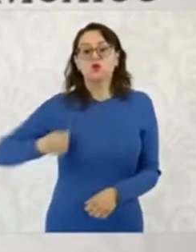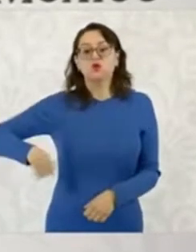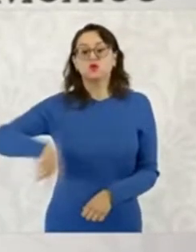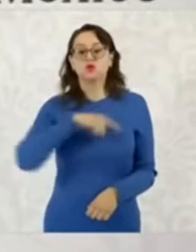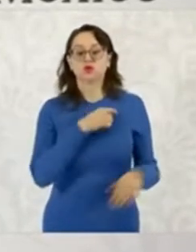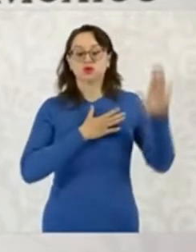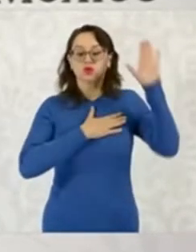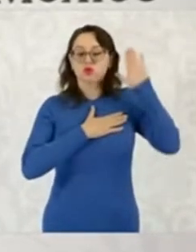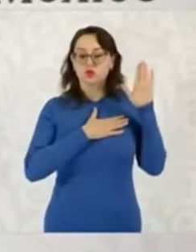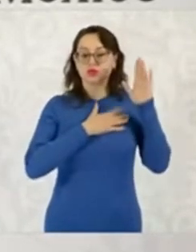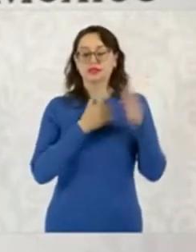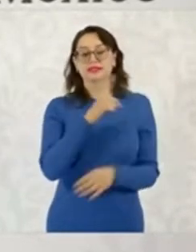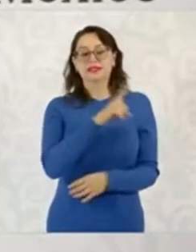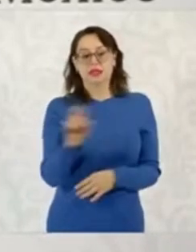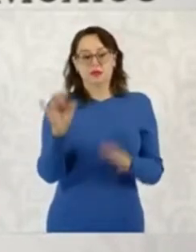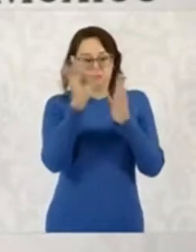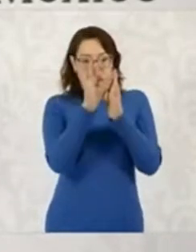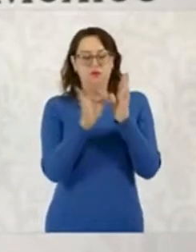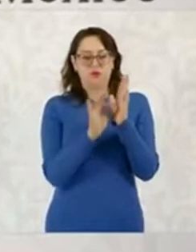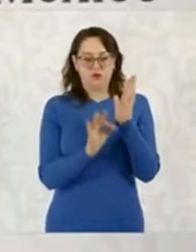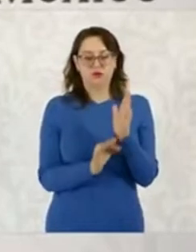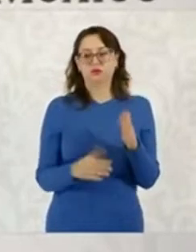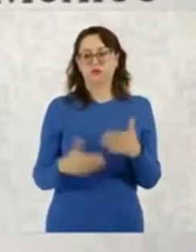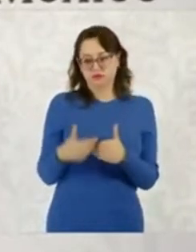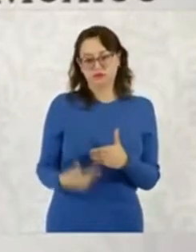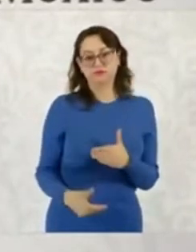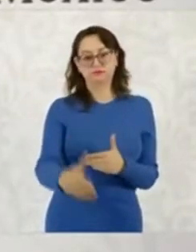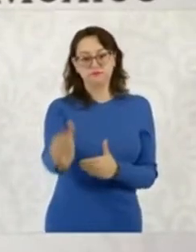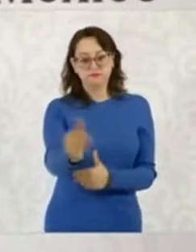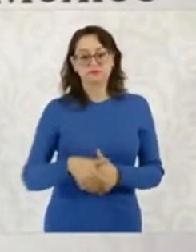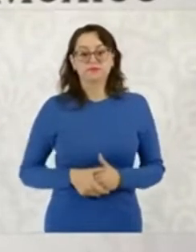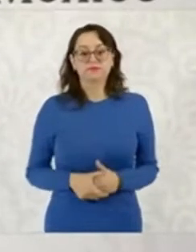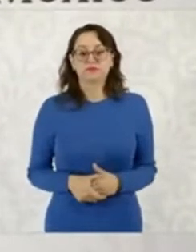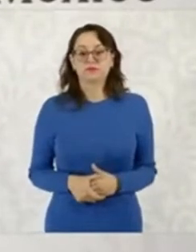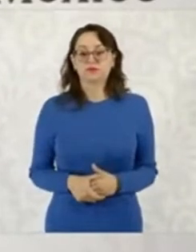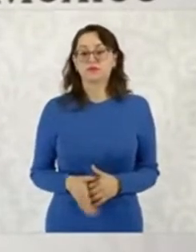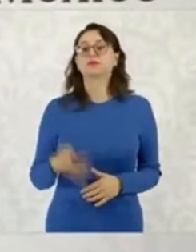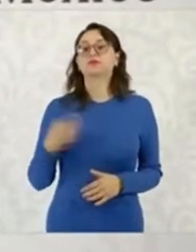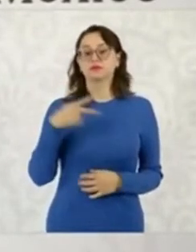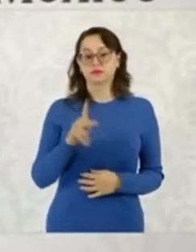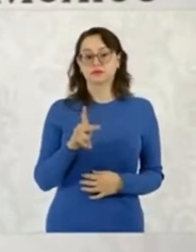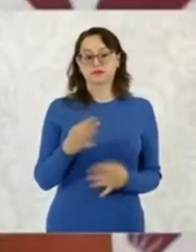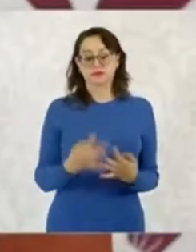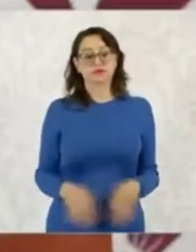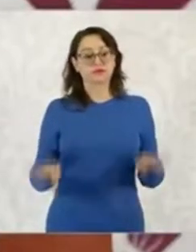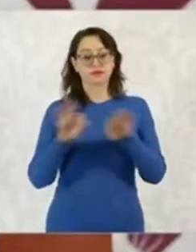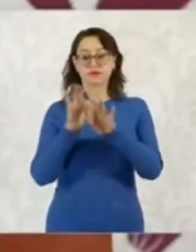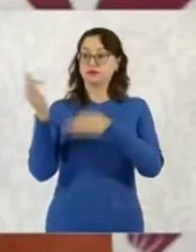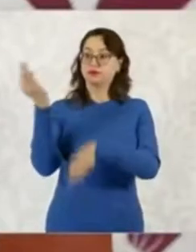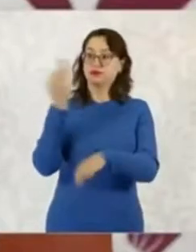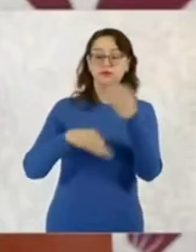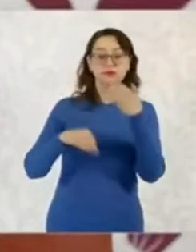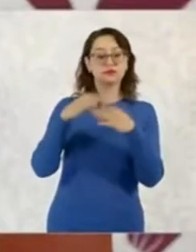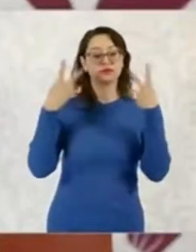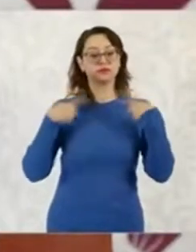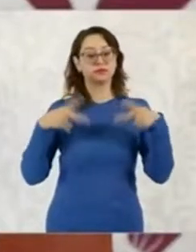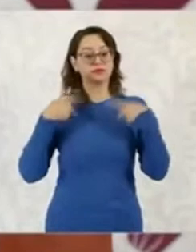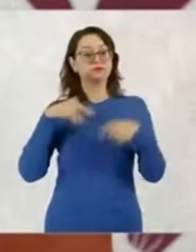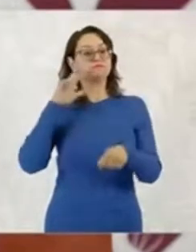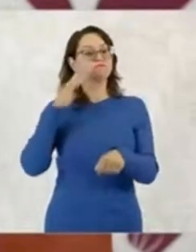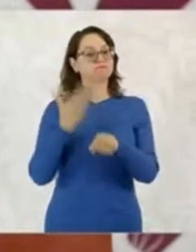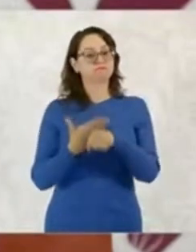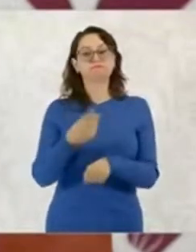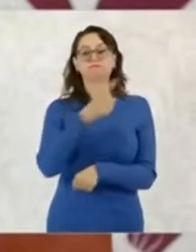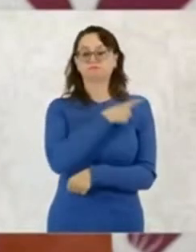la transformación que estamos viviendo. Pero sí es importante que cada uno asuma su responsabilidad y que en